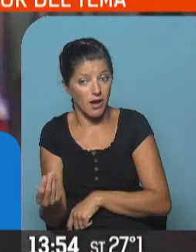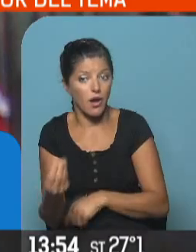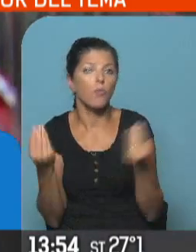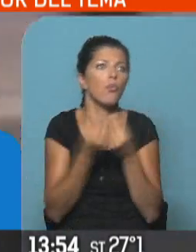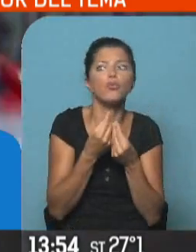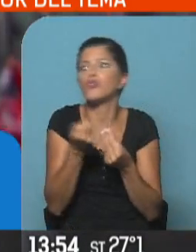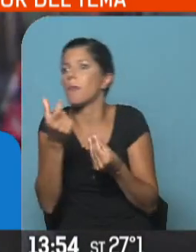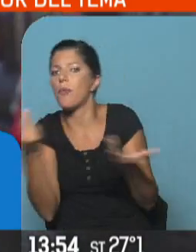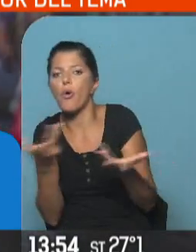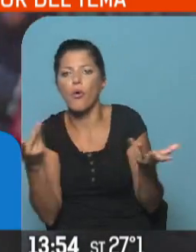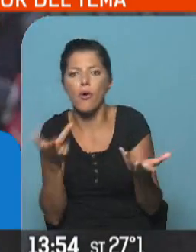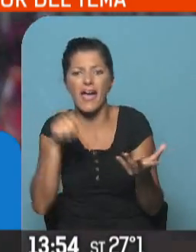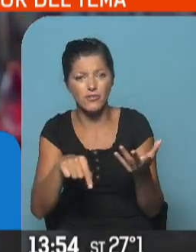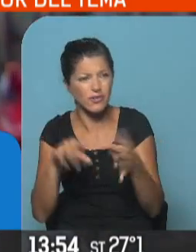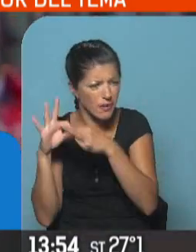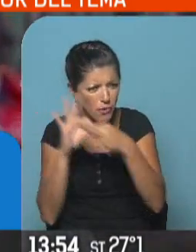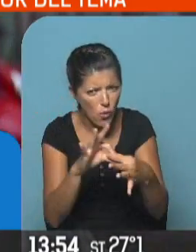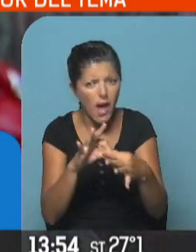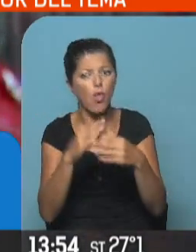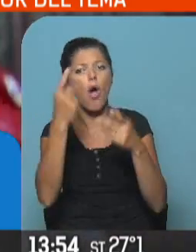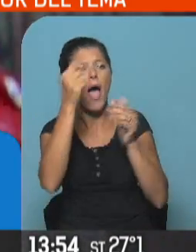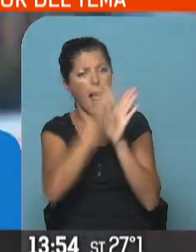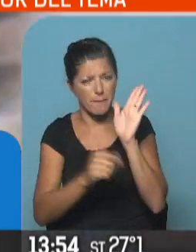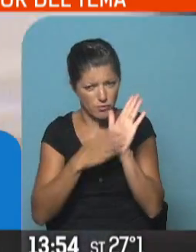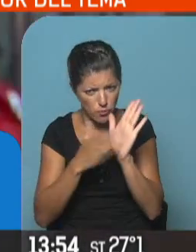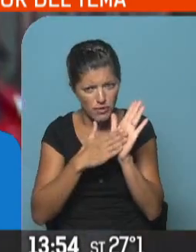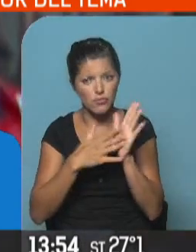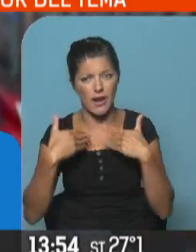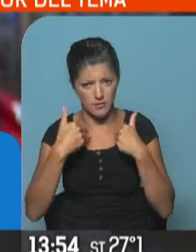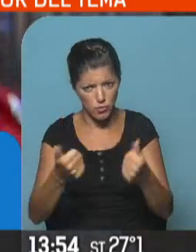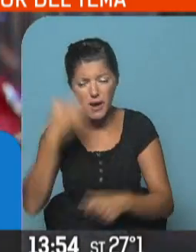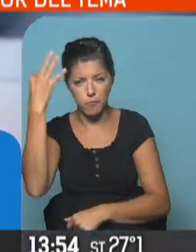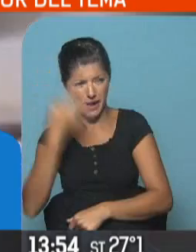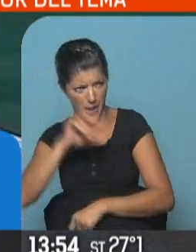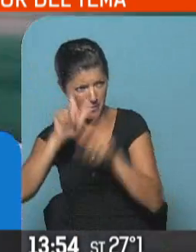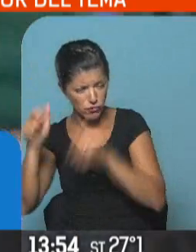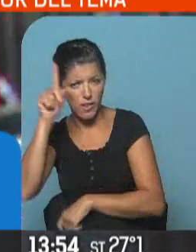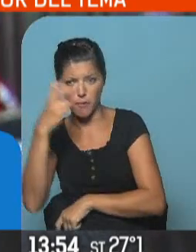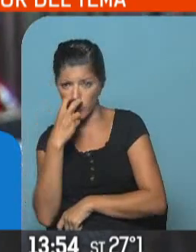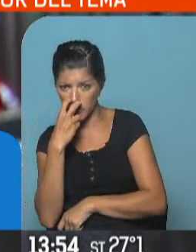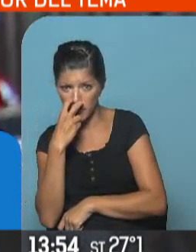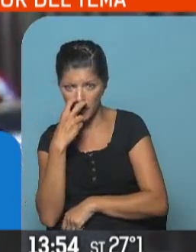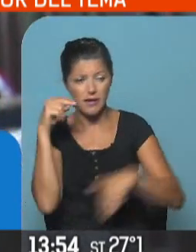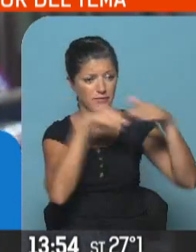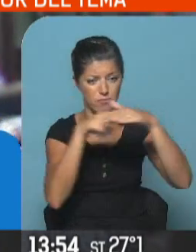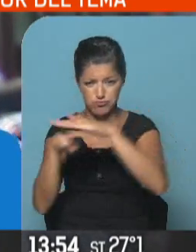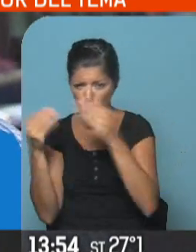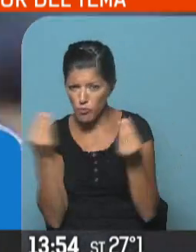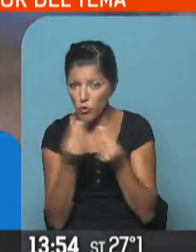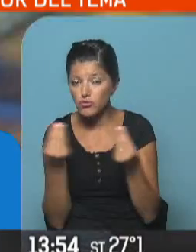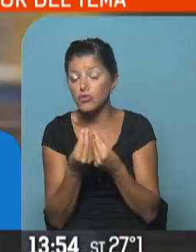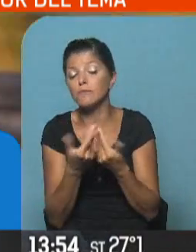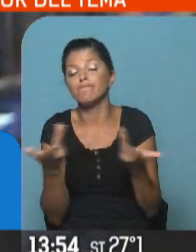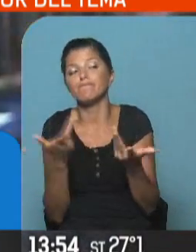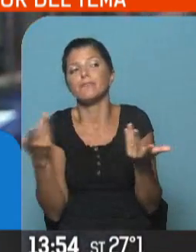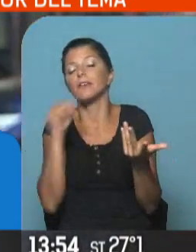poco? ¿Incide mucho en el presupuesto argentino? ¿Realmente está ocupando demasiado las camas de los hospitales argentinos? Esa pregunta tiene que resolverse